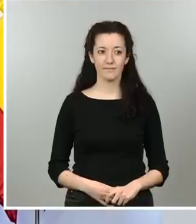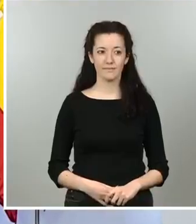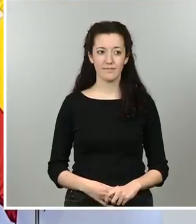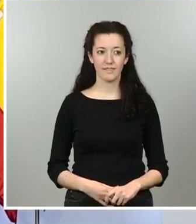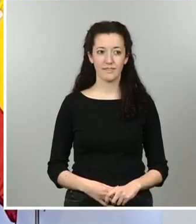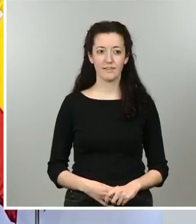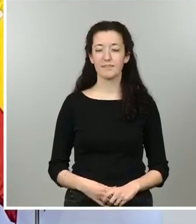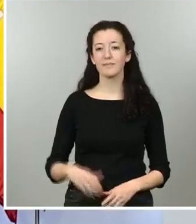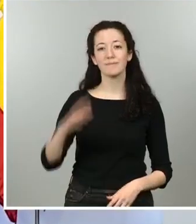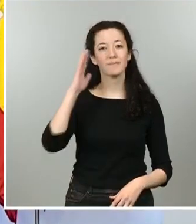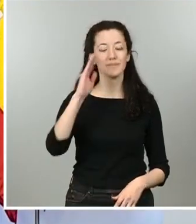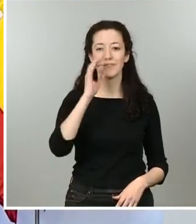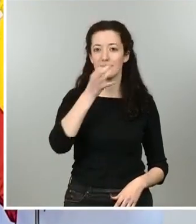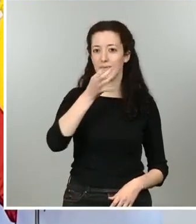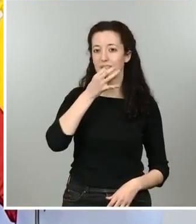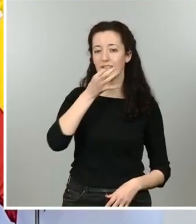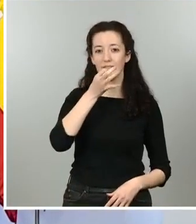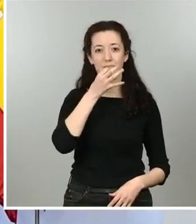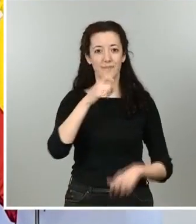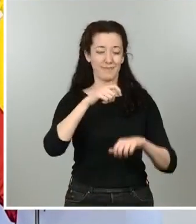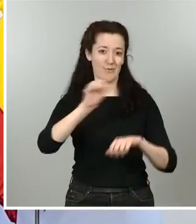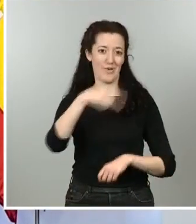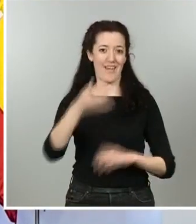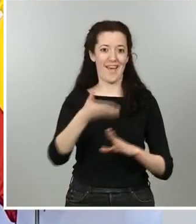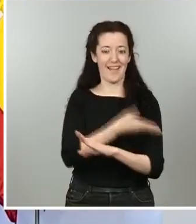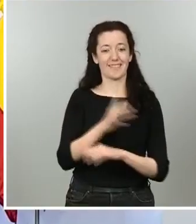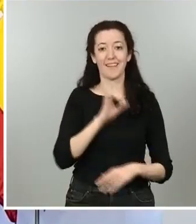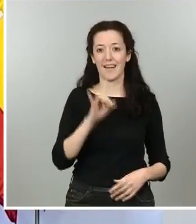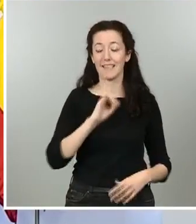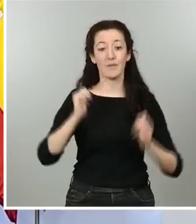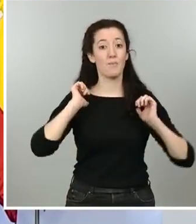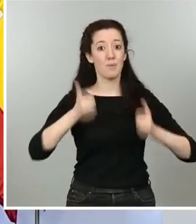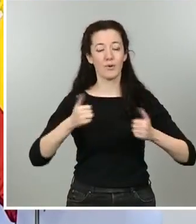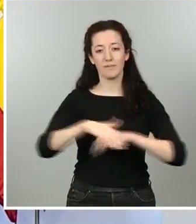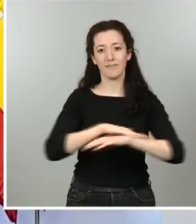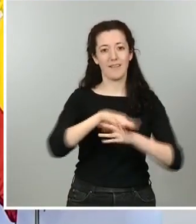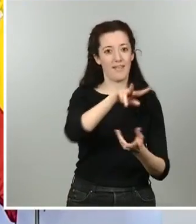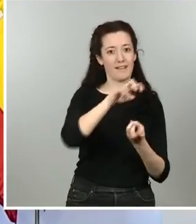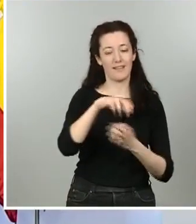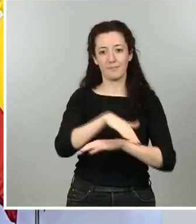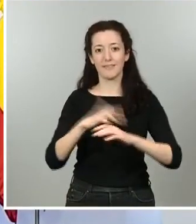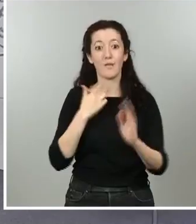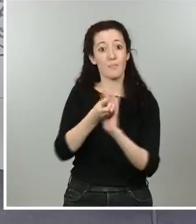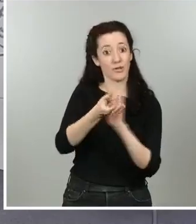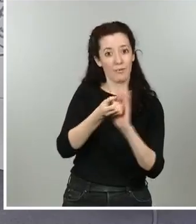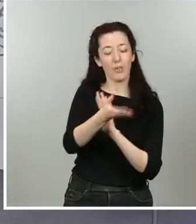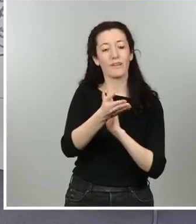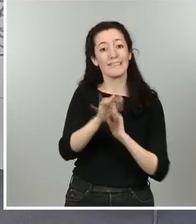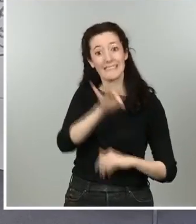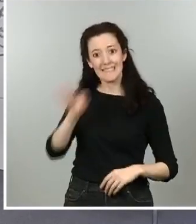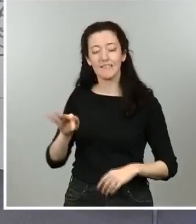Muy buenas tardes, son las 3 menos 20, una hora menos en Canarias. Comienza aquí la comparecencia de la ministra de Hacienda y ministra portavoz, María Jesús Montero, y del ministro de Sanidad, Salvador